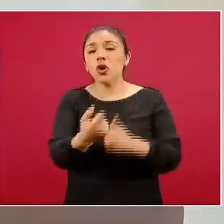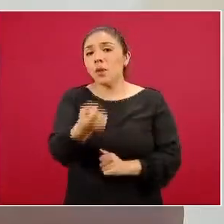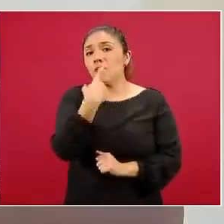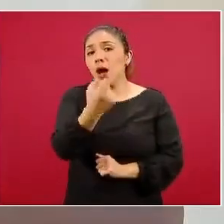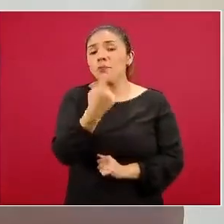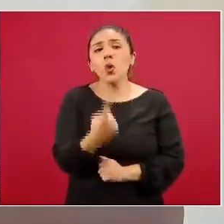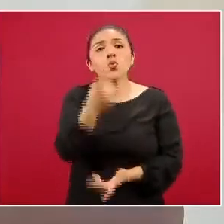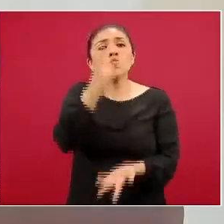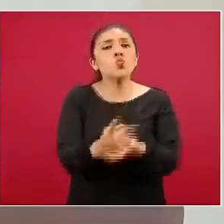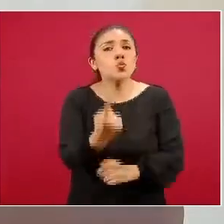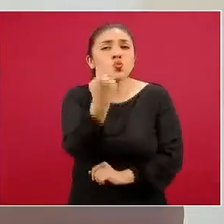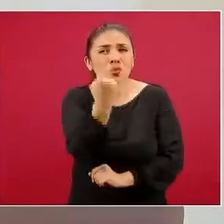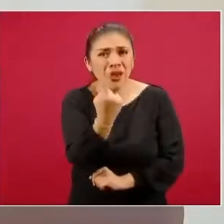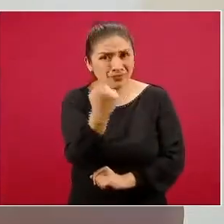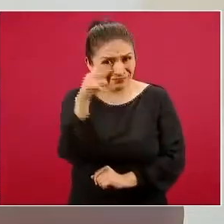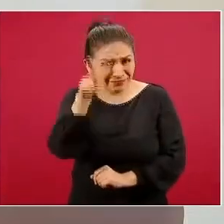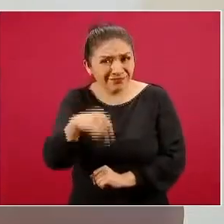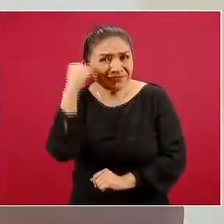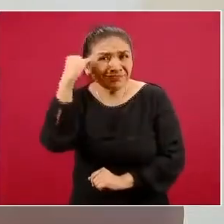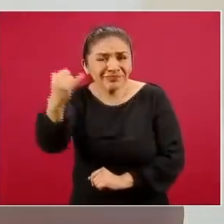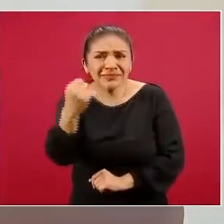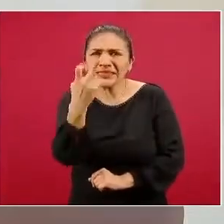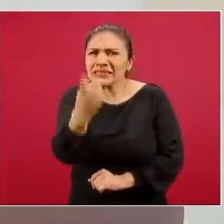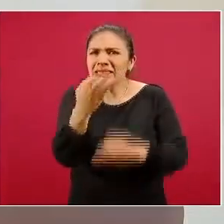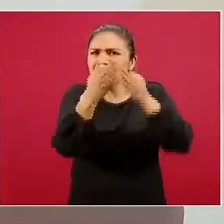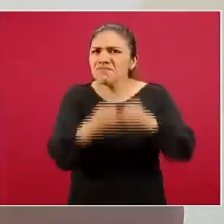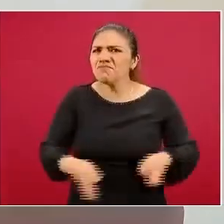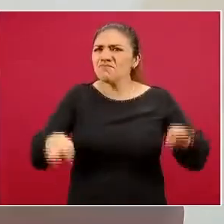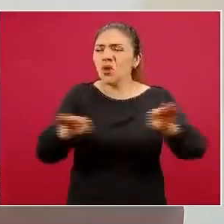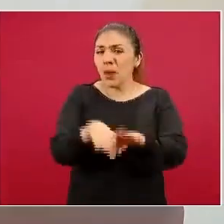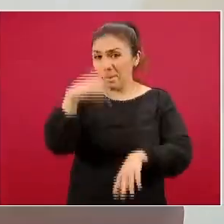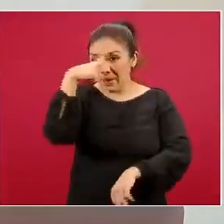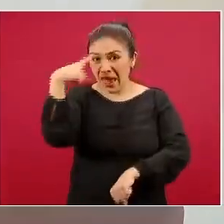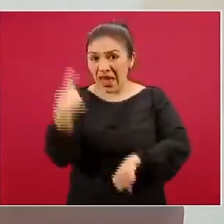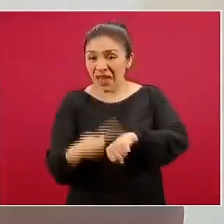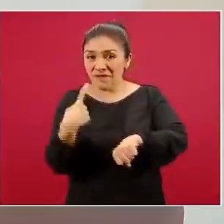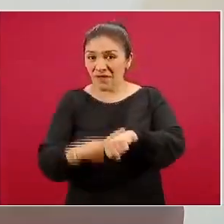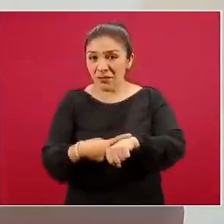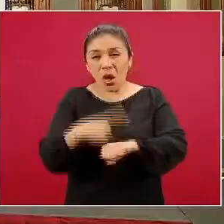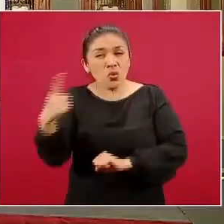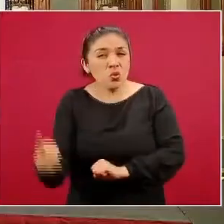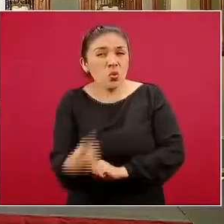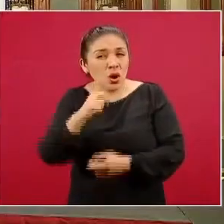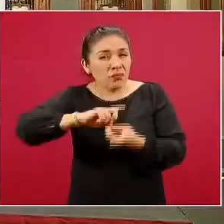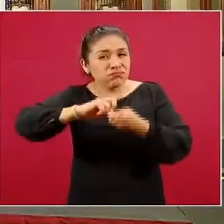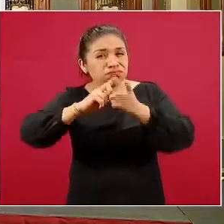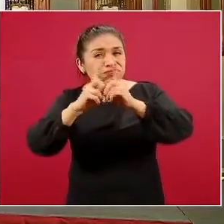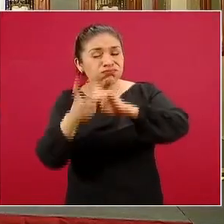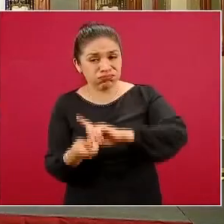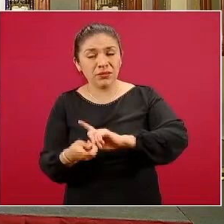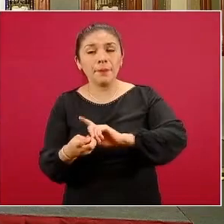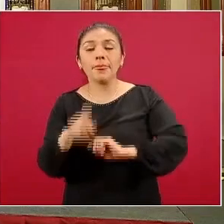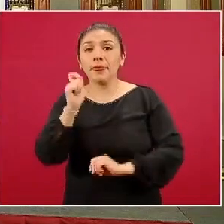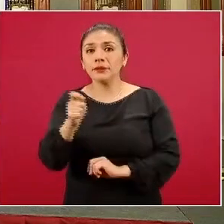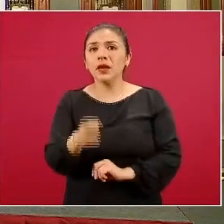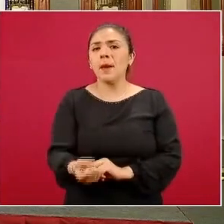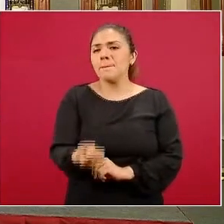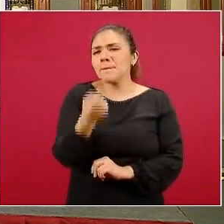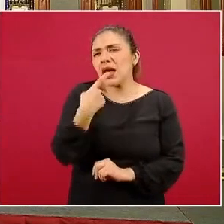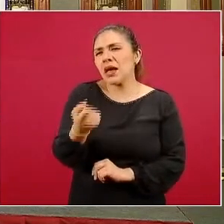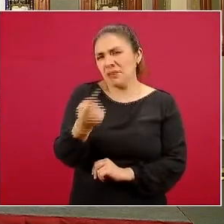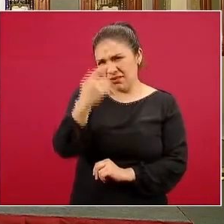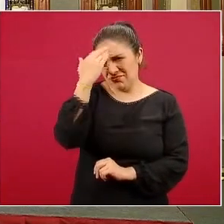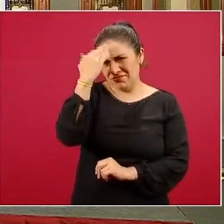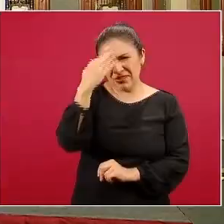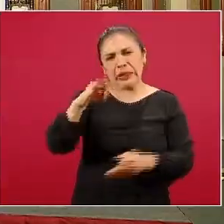única. Imagínense qué importante es eso en términos de una enfermedad crónica, donde quienes tomamos